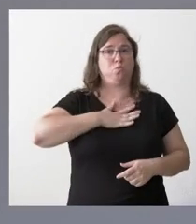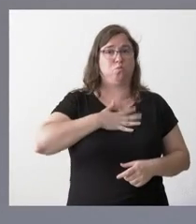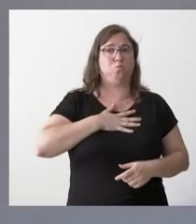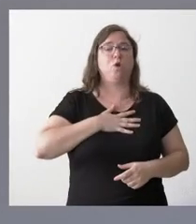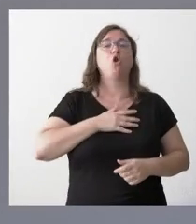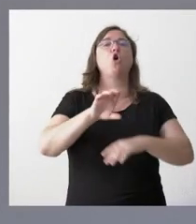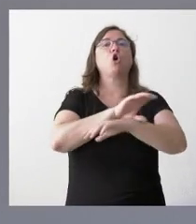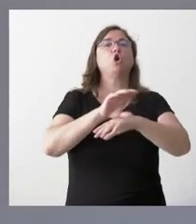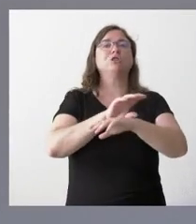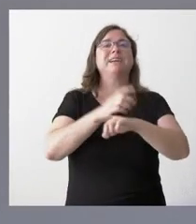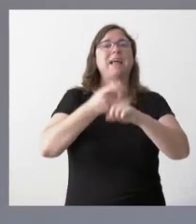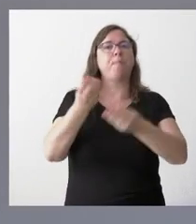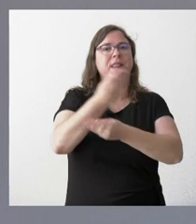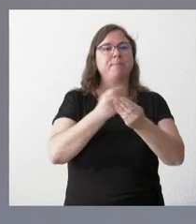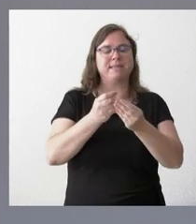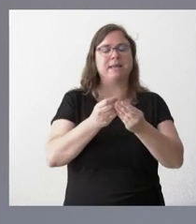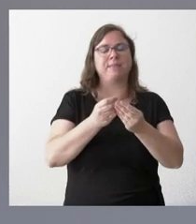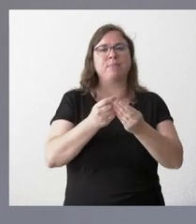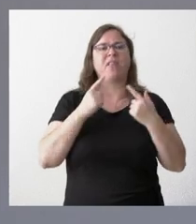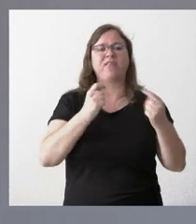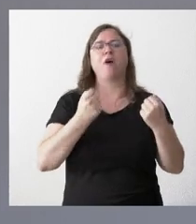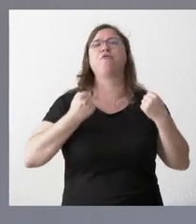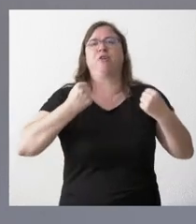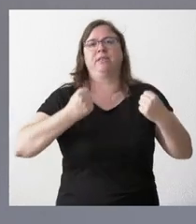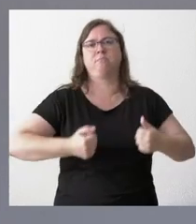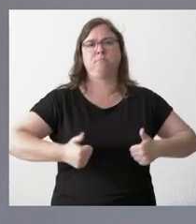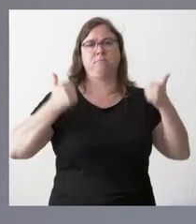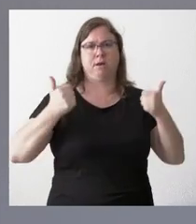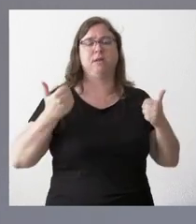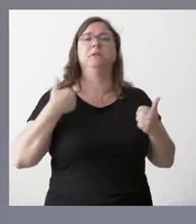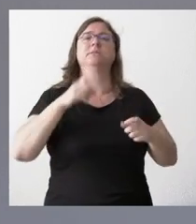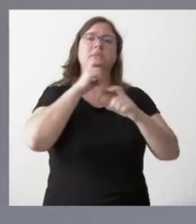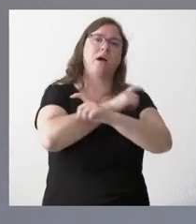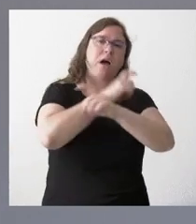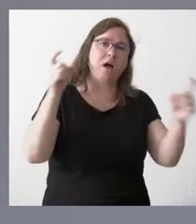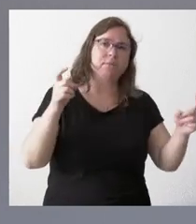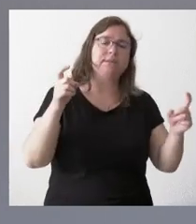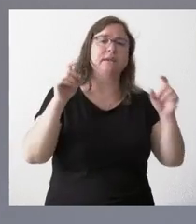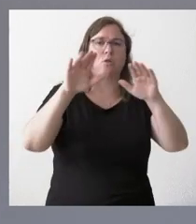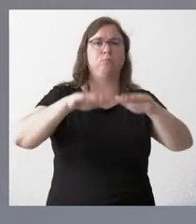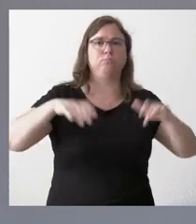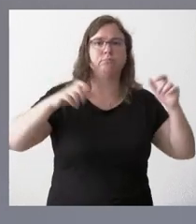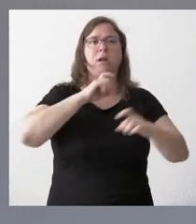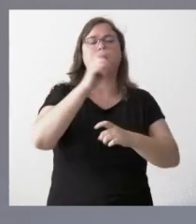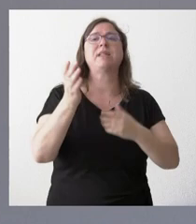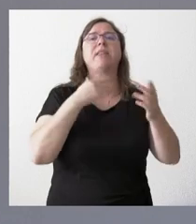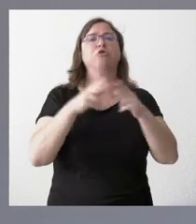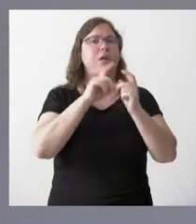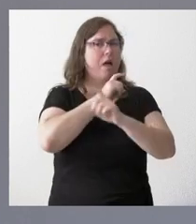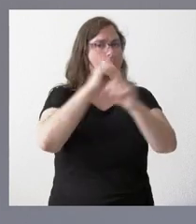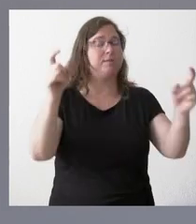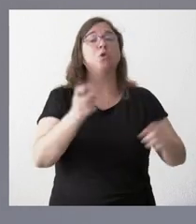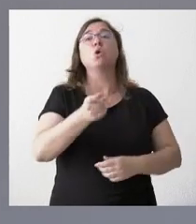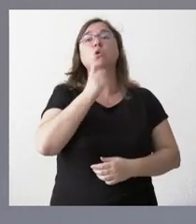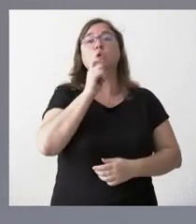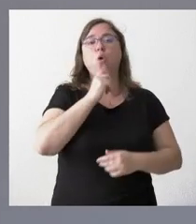fortalecer. Y además se anunció por parte del consejero, se ha anunciado esta misma semana en sede parlamentaria y se anunció en el ámbito del Consejo del Diálogo Social. ¿Cómo se va